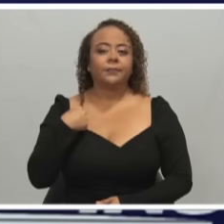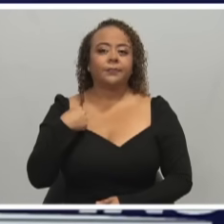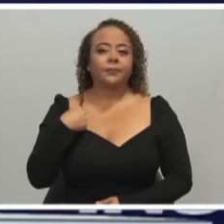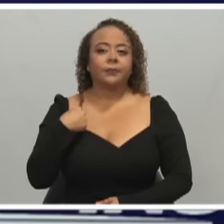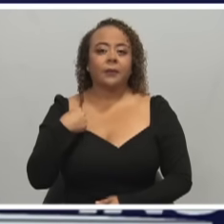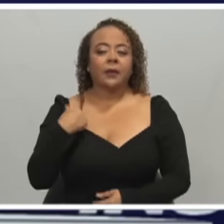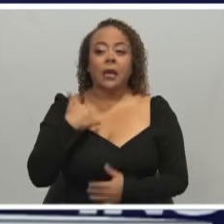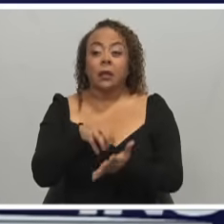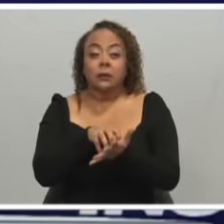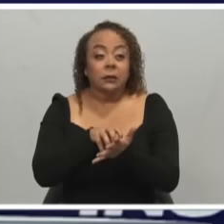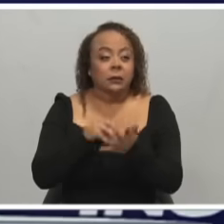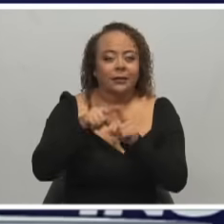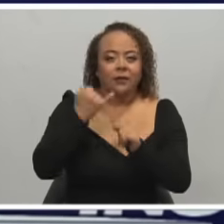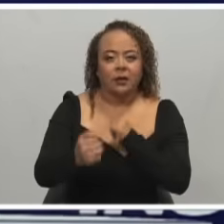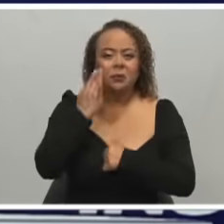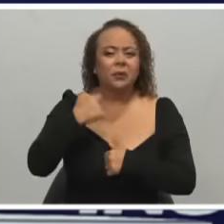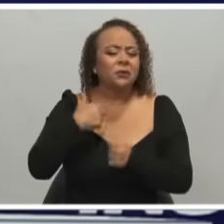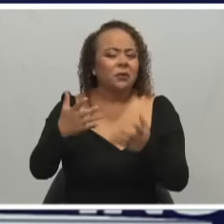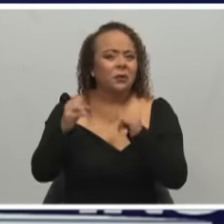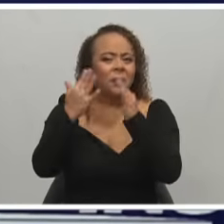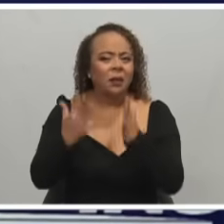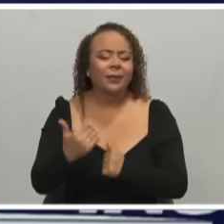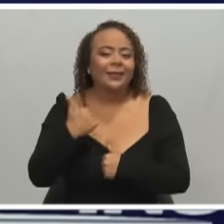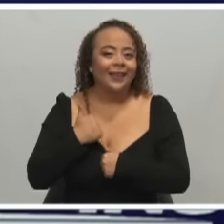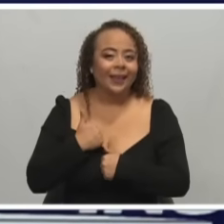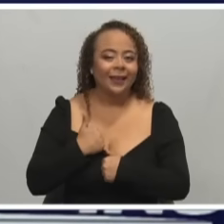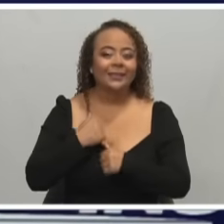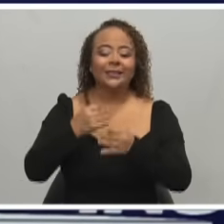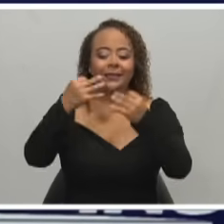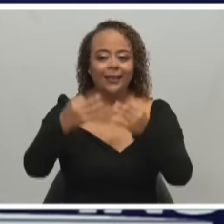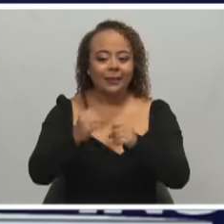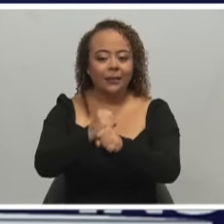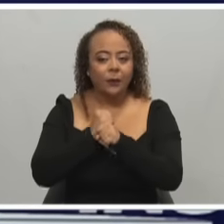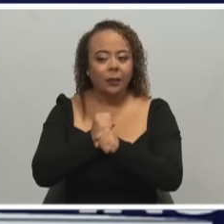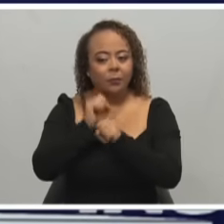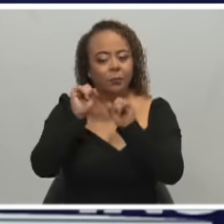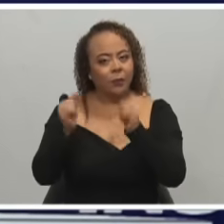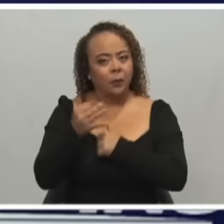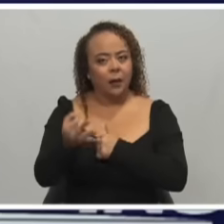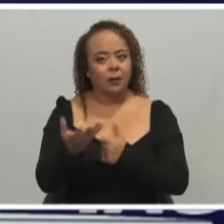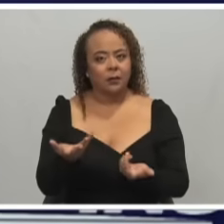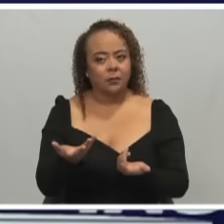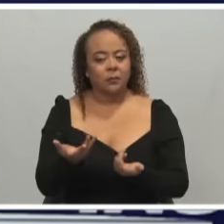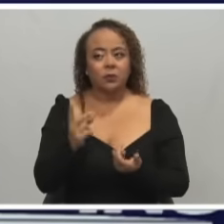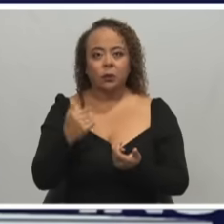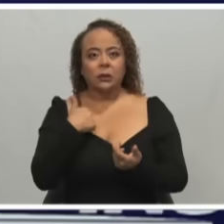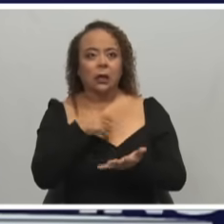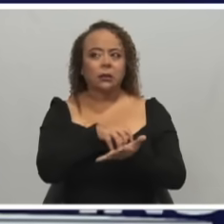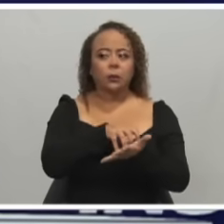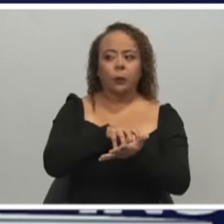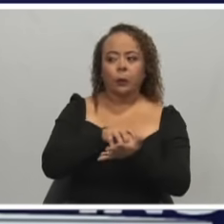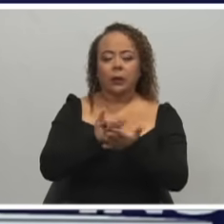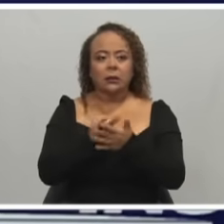la incertidumbre hasta el final porque yo lo que quiero que el jugador tenga la la certeza de que va a jugar eh No que esté con esa